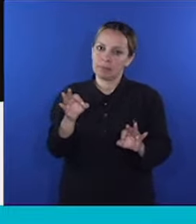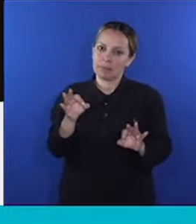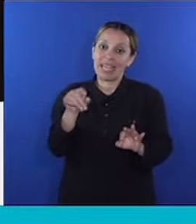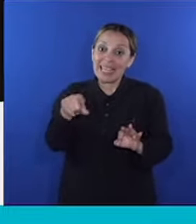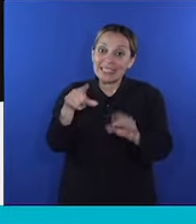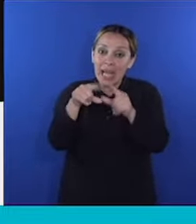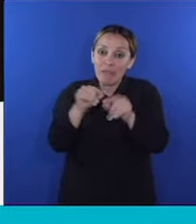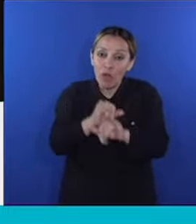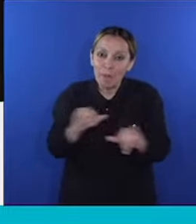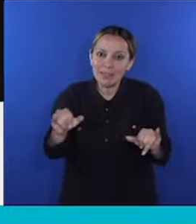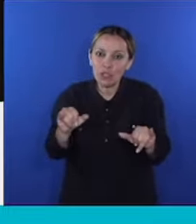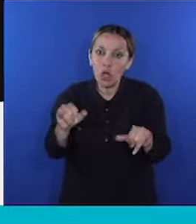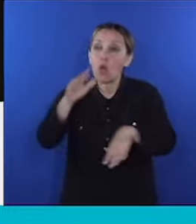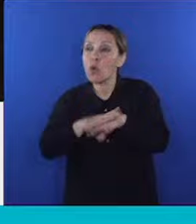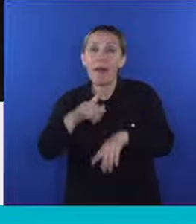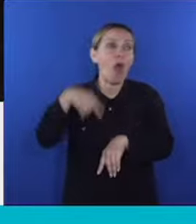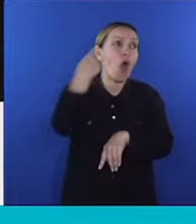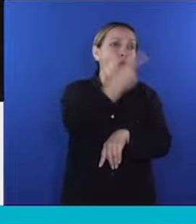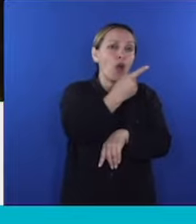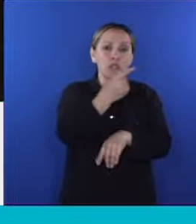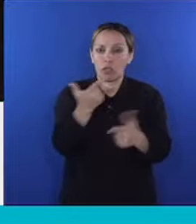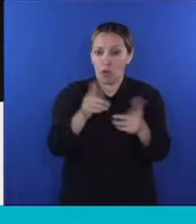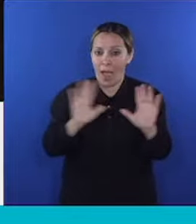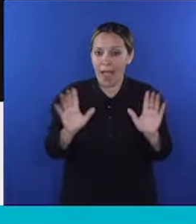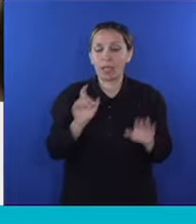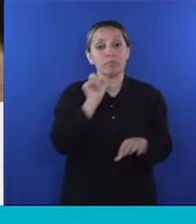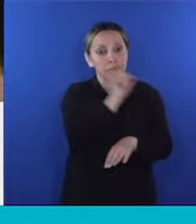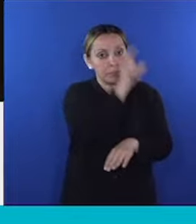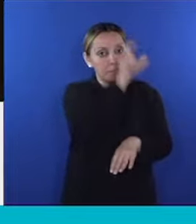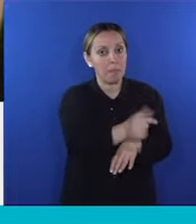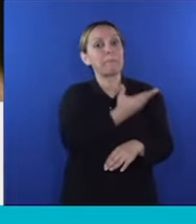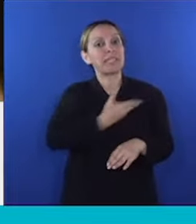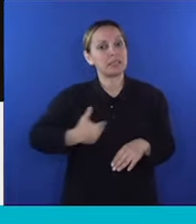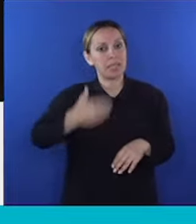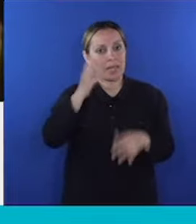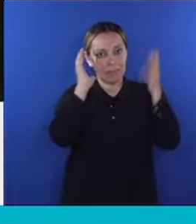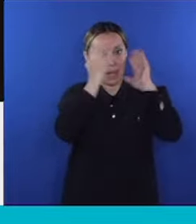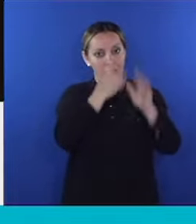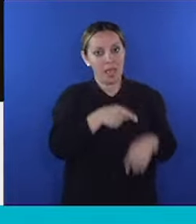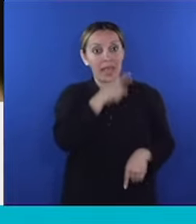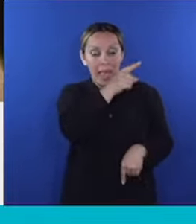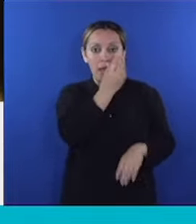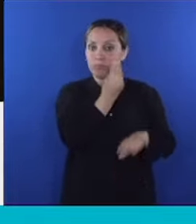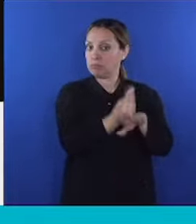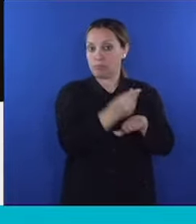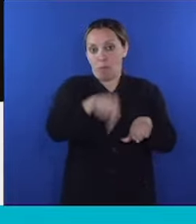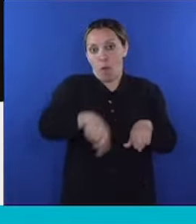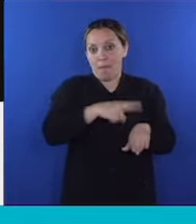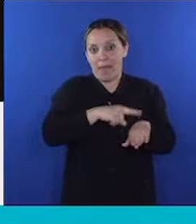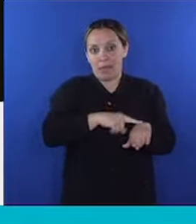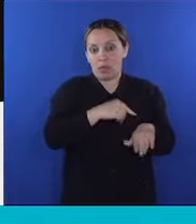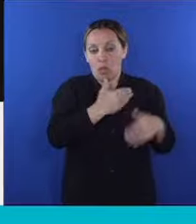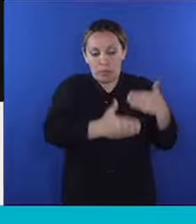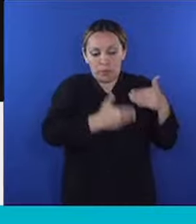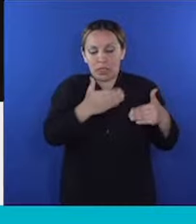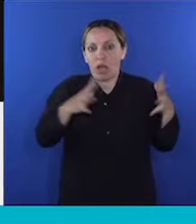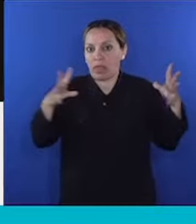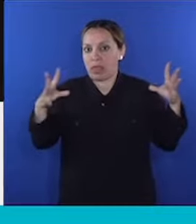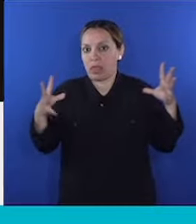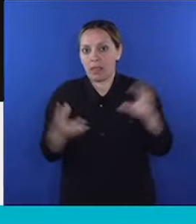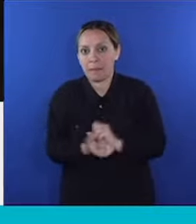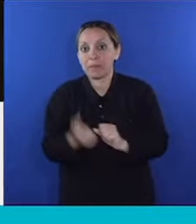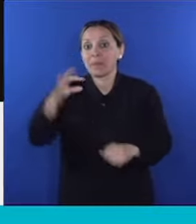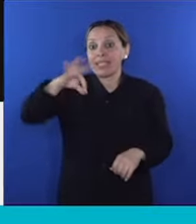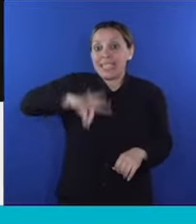lo puede adjudicar a otro el presidente Miley él está gobernando y está al frente de este proceso de destrucción de los